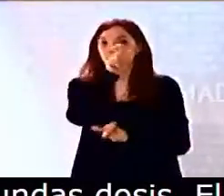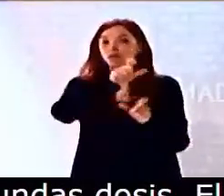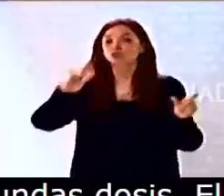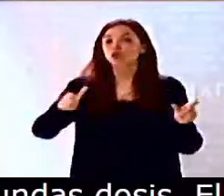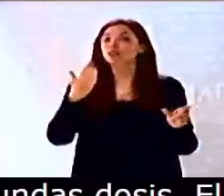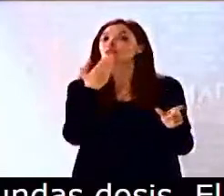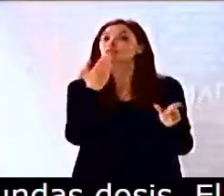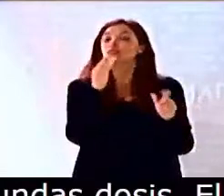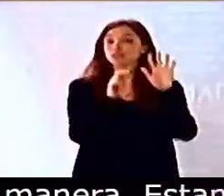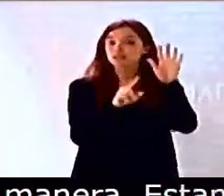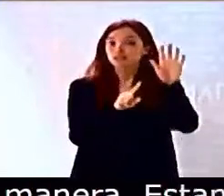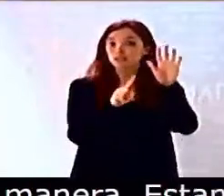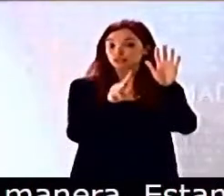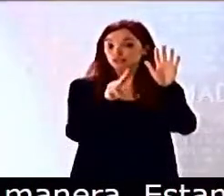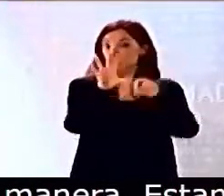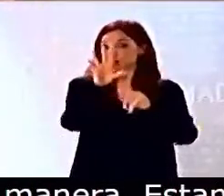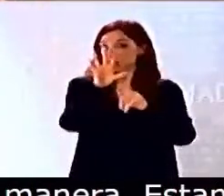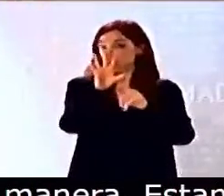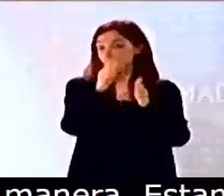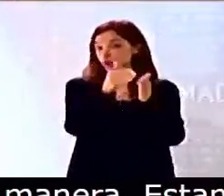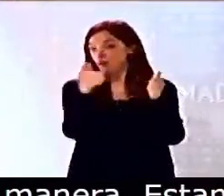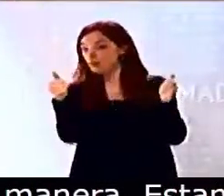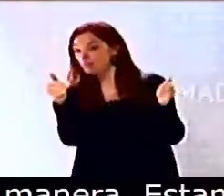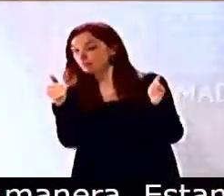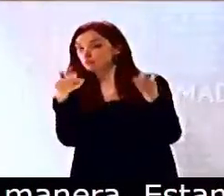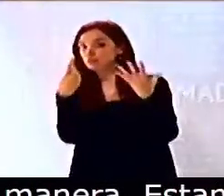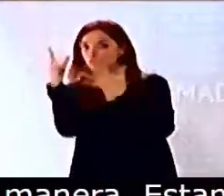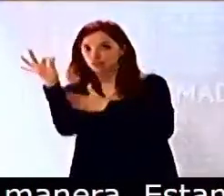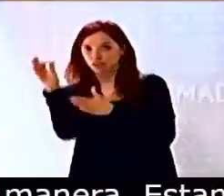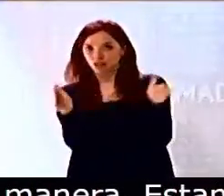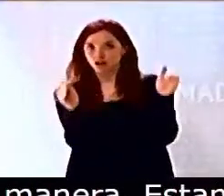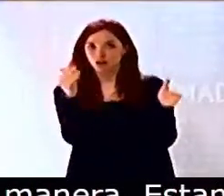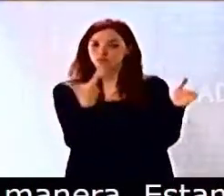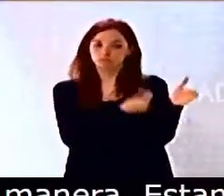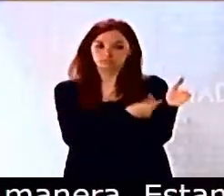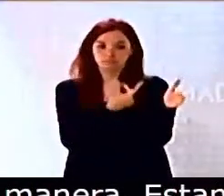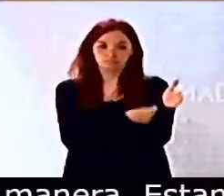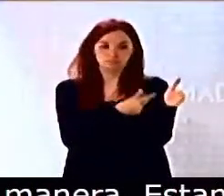entre 65 años de edad y 60 años de edad.